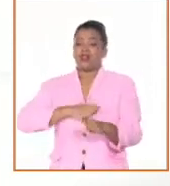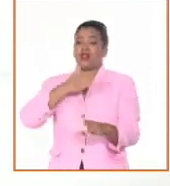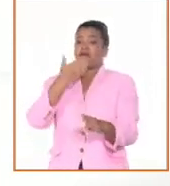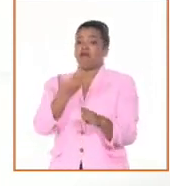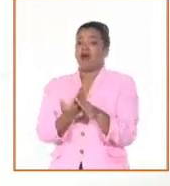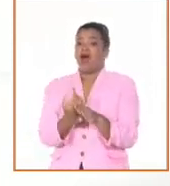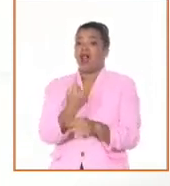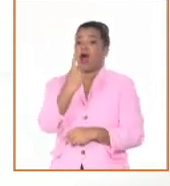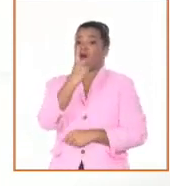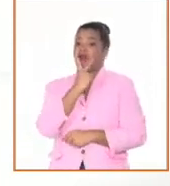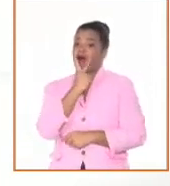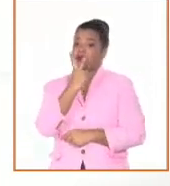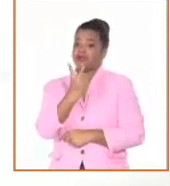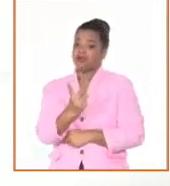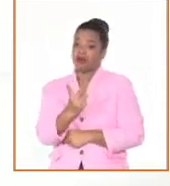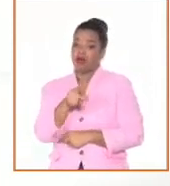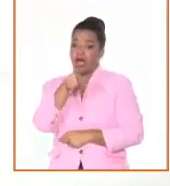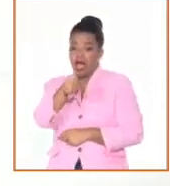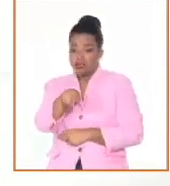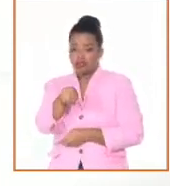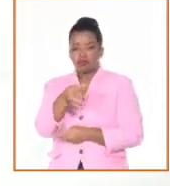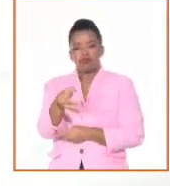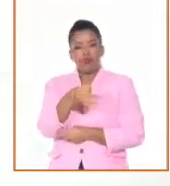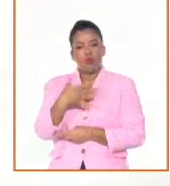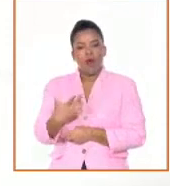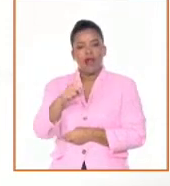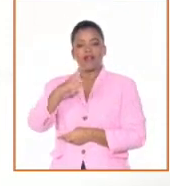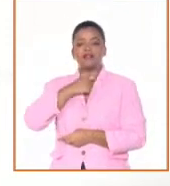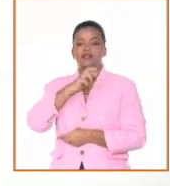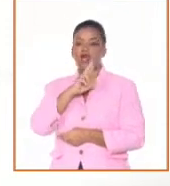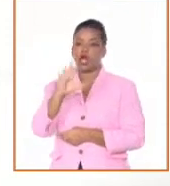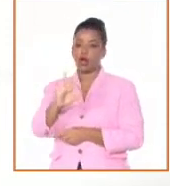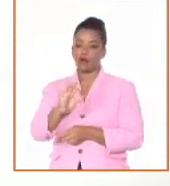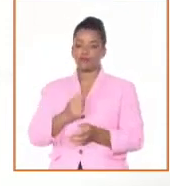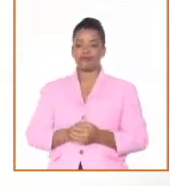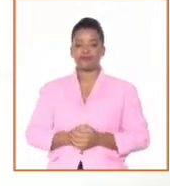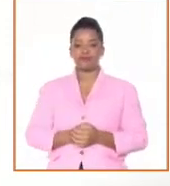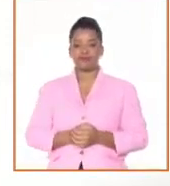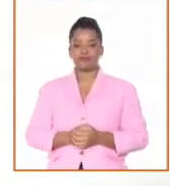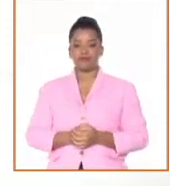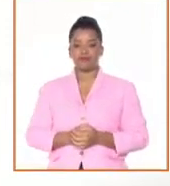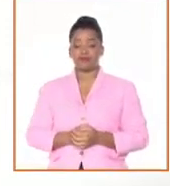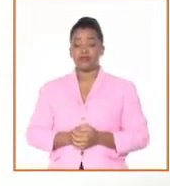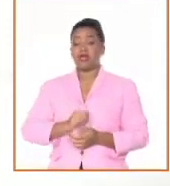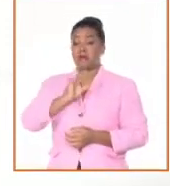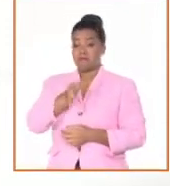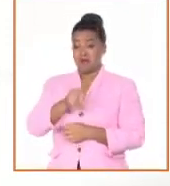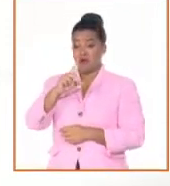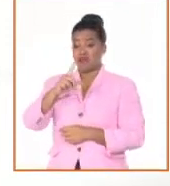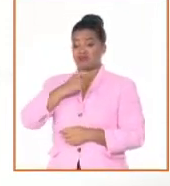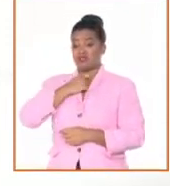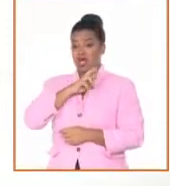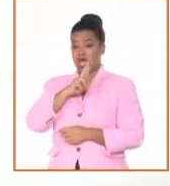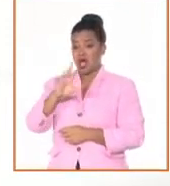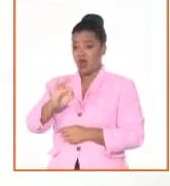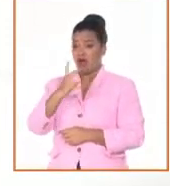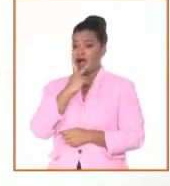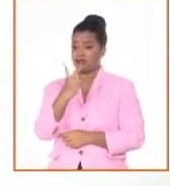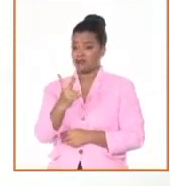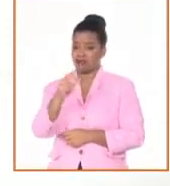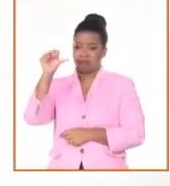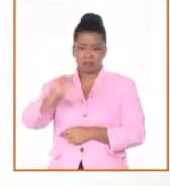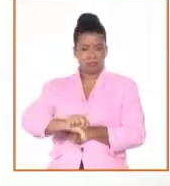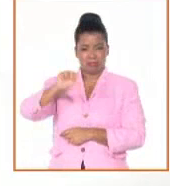fue en el registro civil del Cerro y sigue Pedro diciendo en el registro civil del cerro la atención es mala